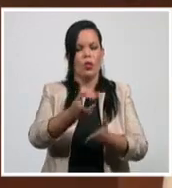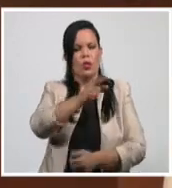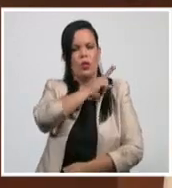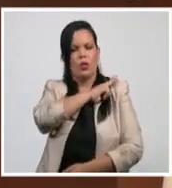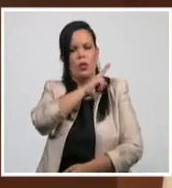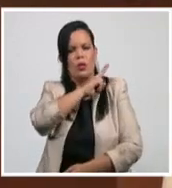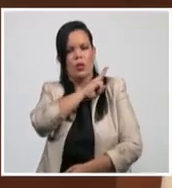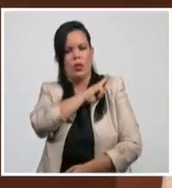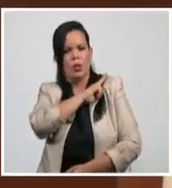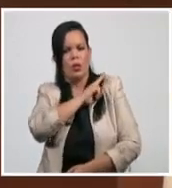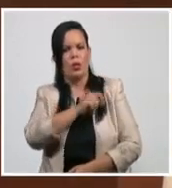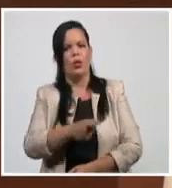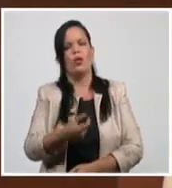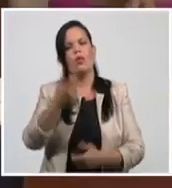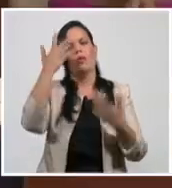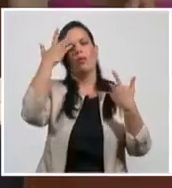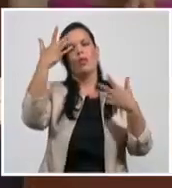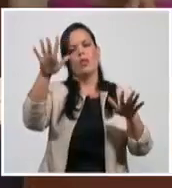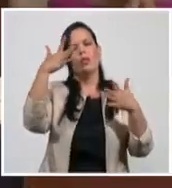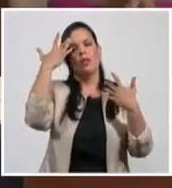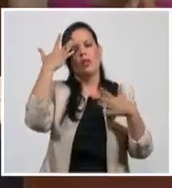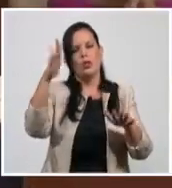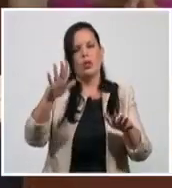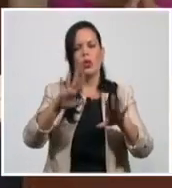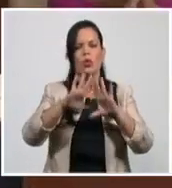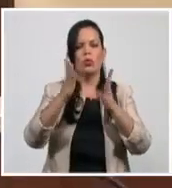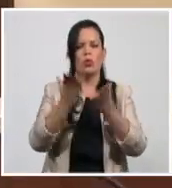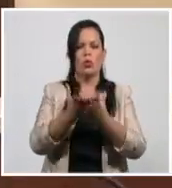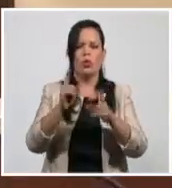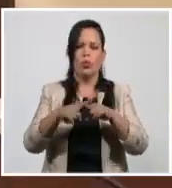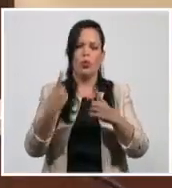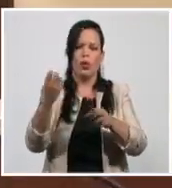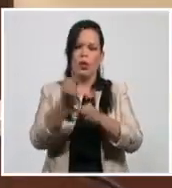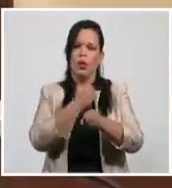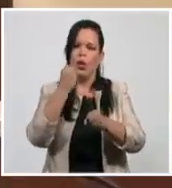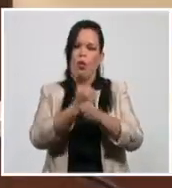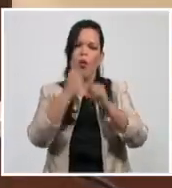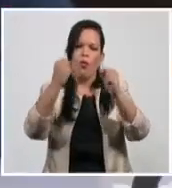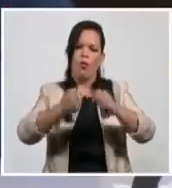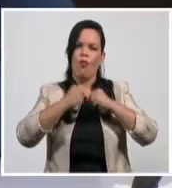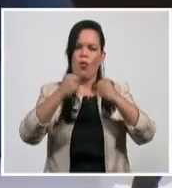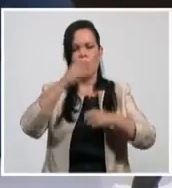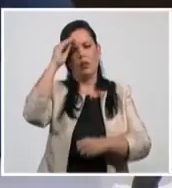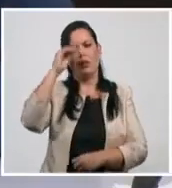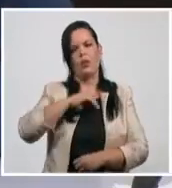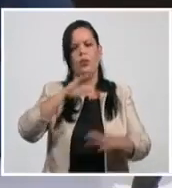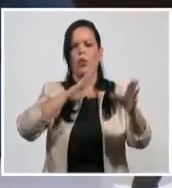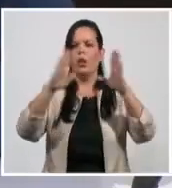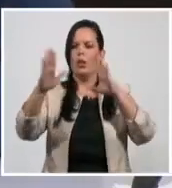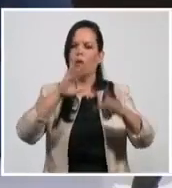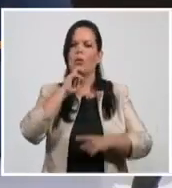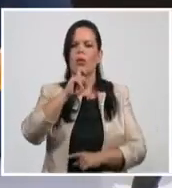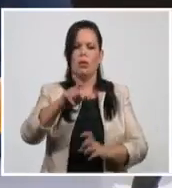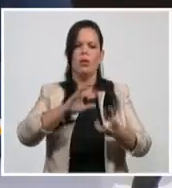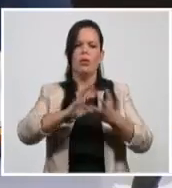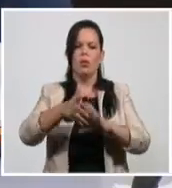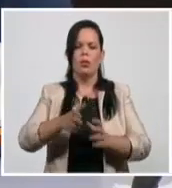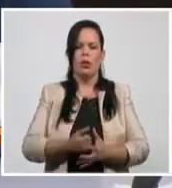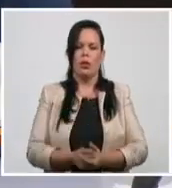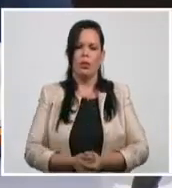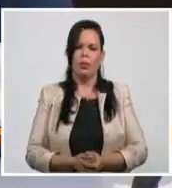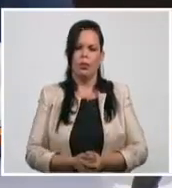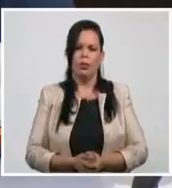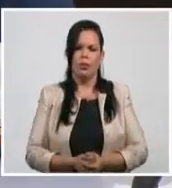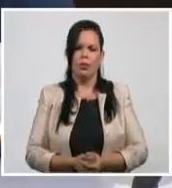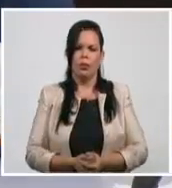cubano el reconocimiento por el trabajo realizado en medio de tan adversas circunstancias. Estos tiempos difíciles